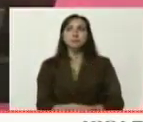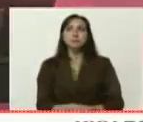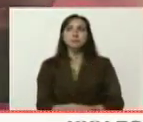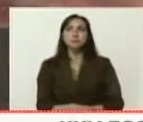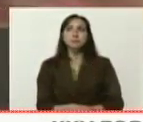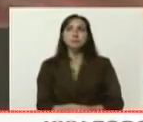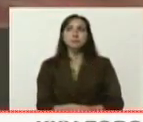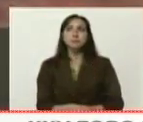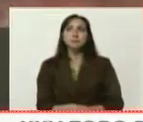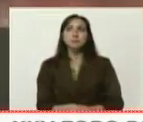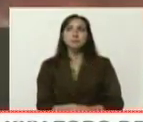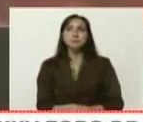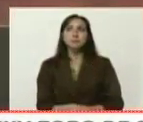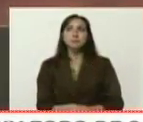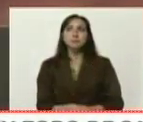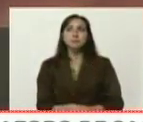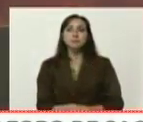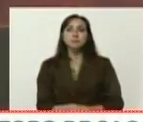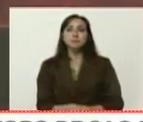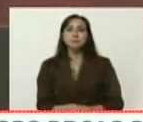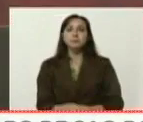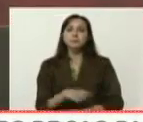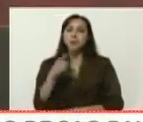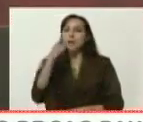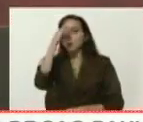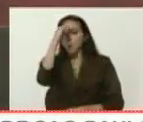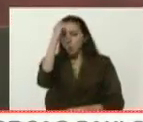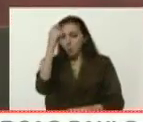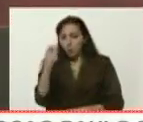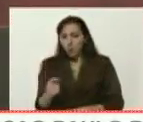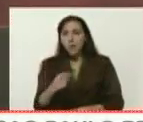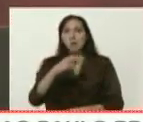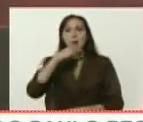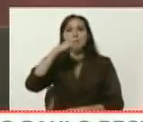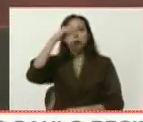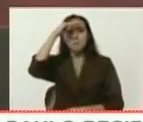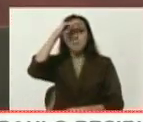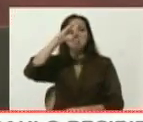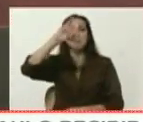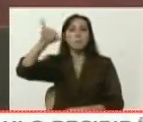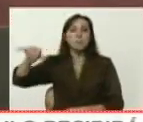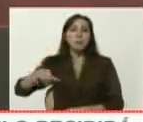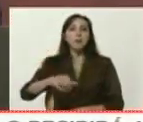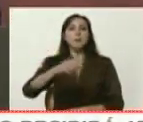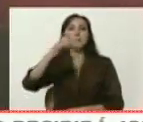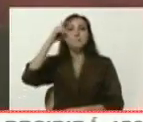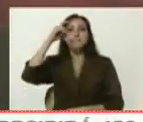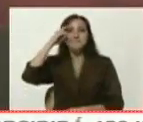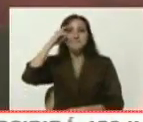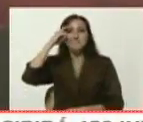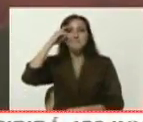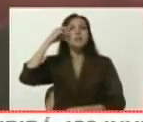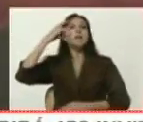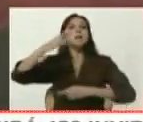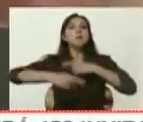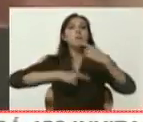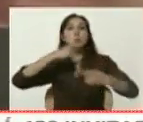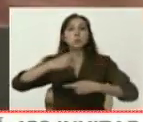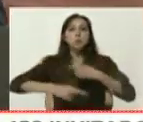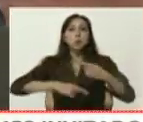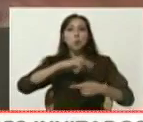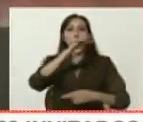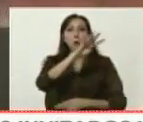se ha convertido? Sentido homenaje, además de merecido, a Jorge Rodríguez, revolucionario que hace